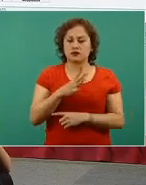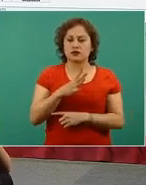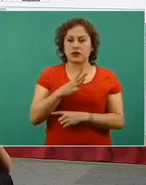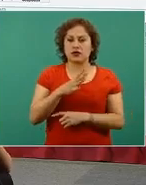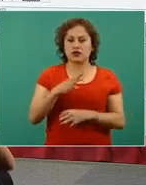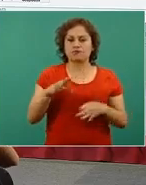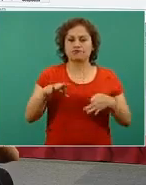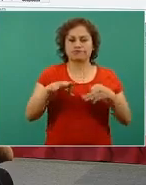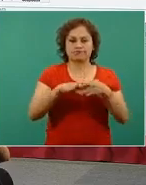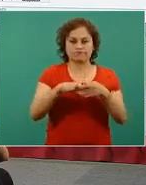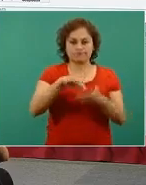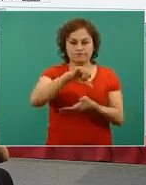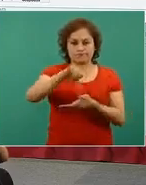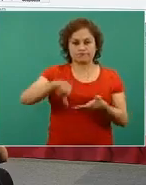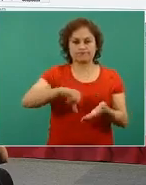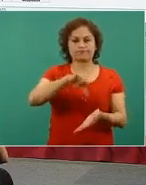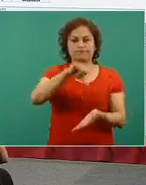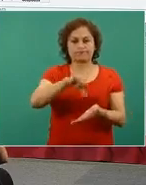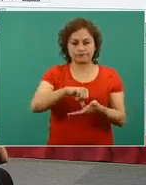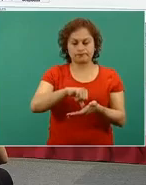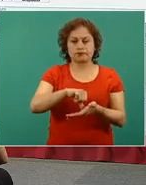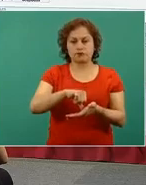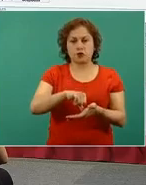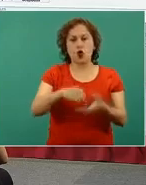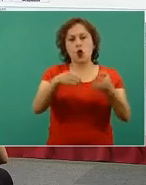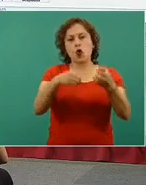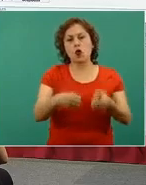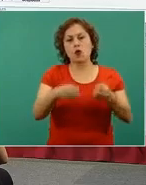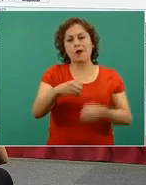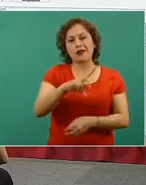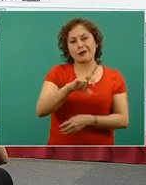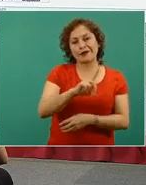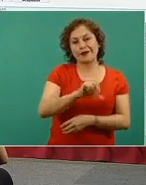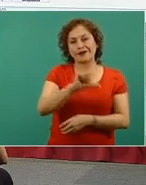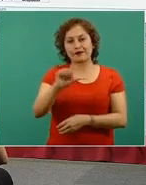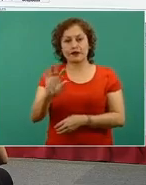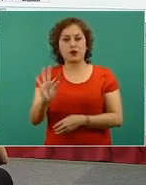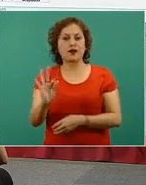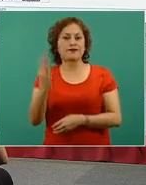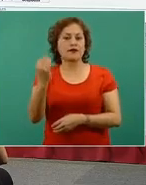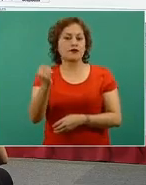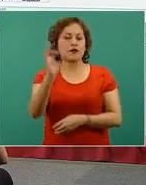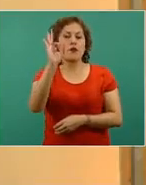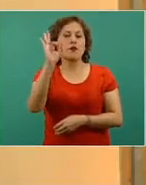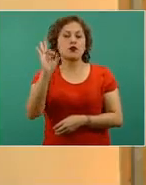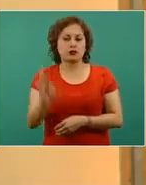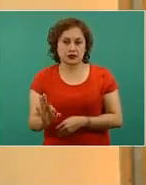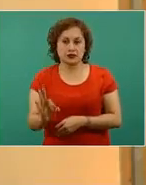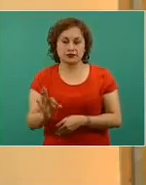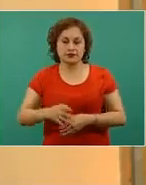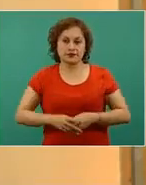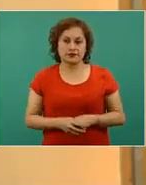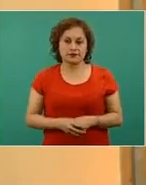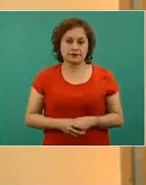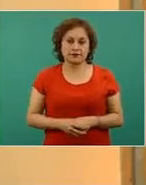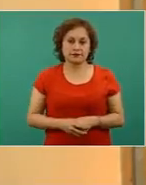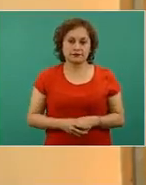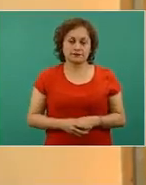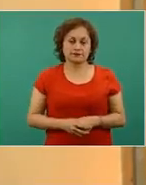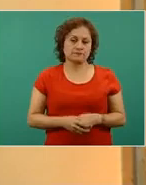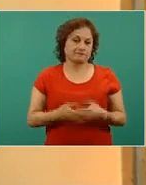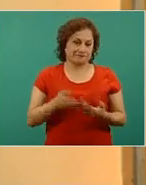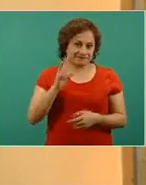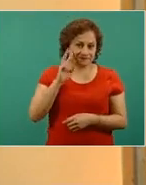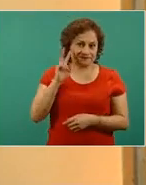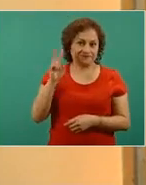centro del país, tienen entre 30 y 49% de ocupación, pues como tal, en la parte